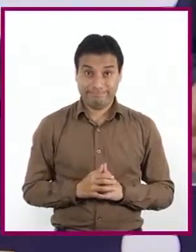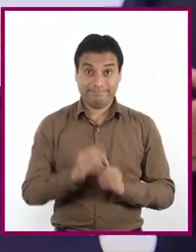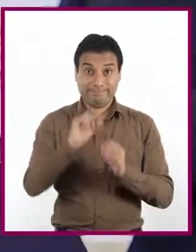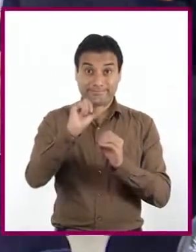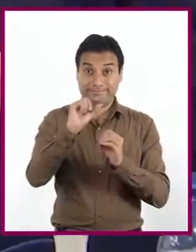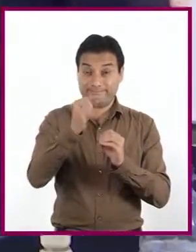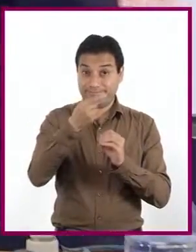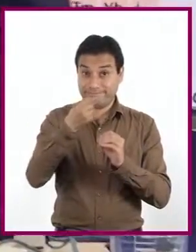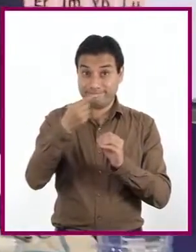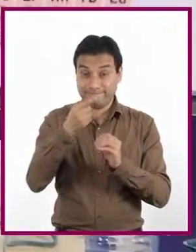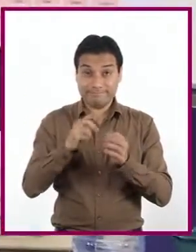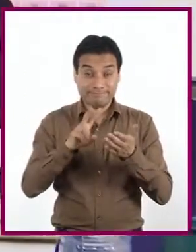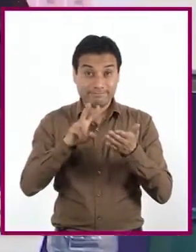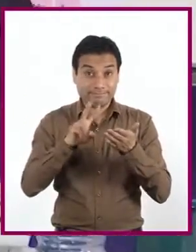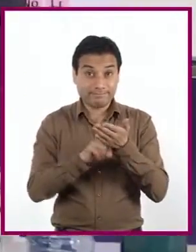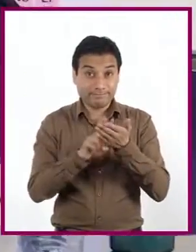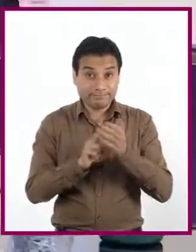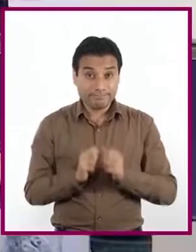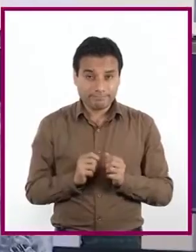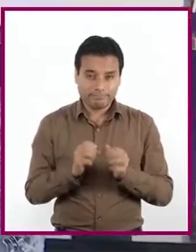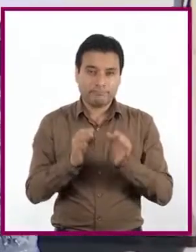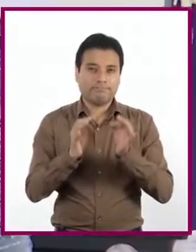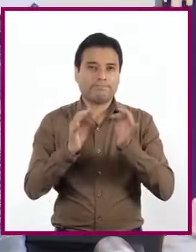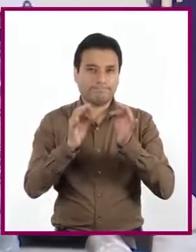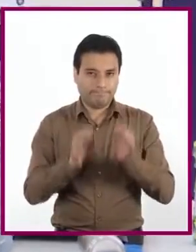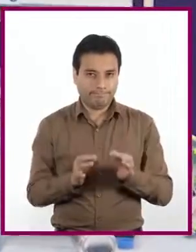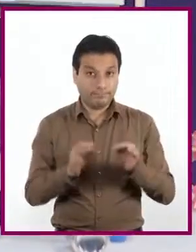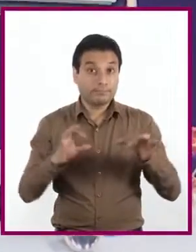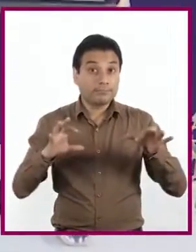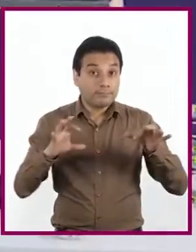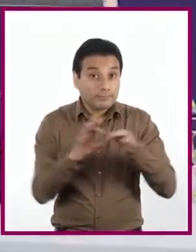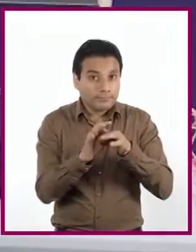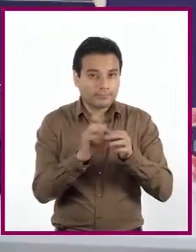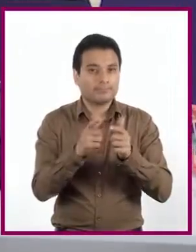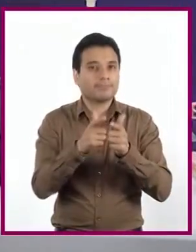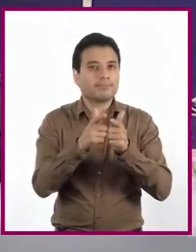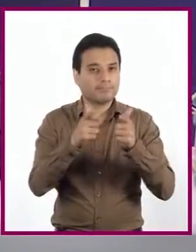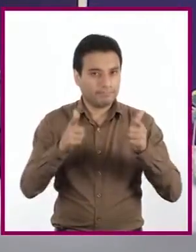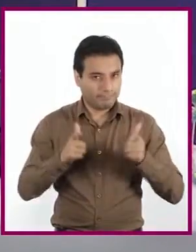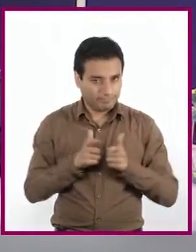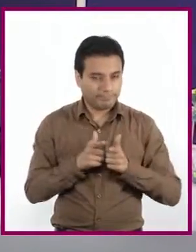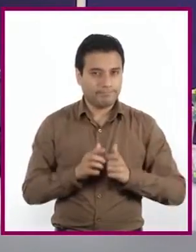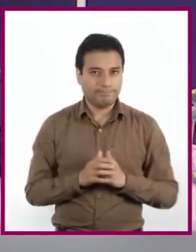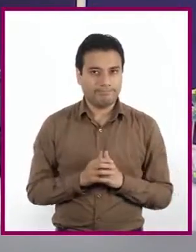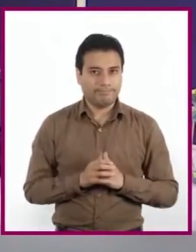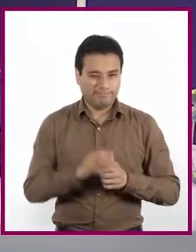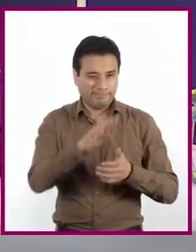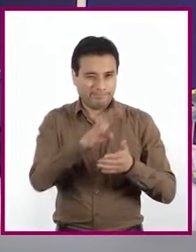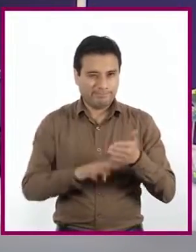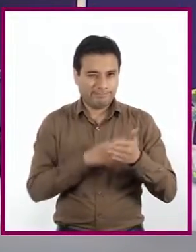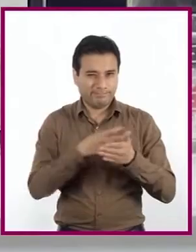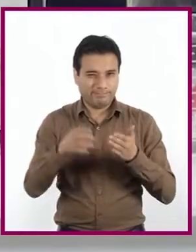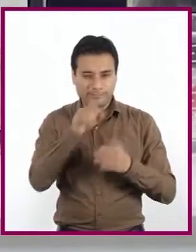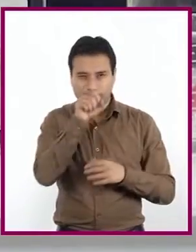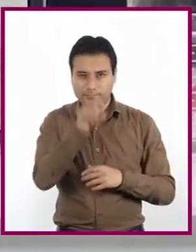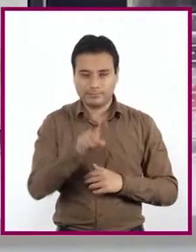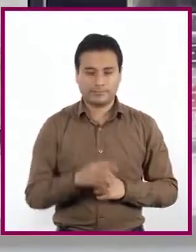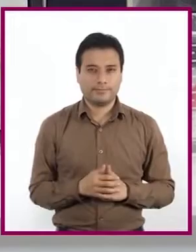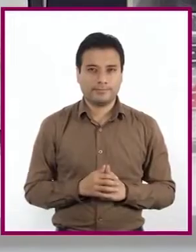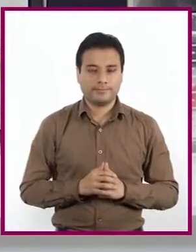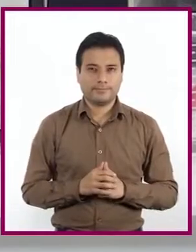de valencia se relaciona con el grupo al que pertenecen los elementos químicos en la tabla periódica.